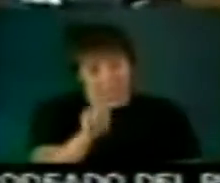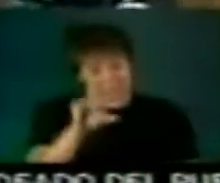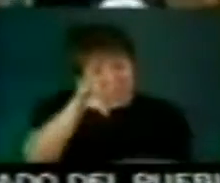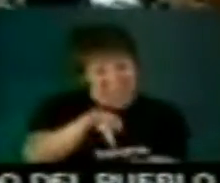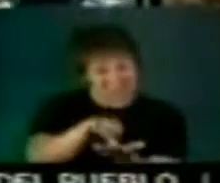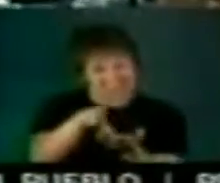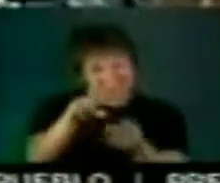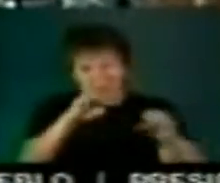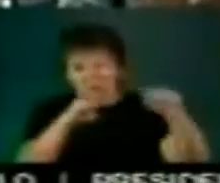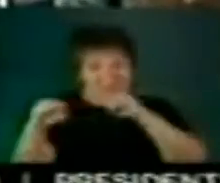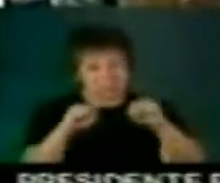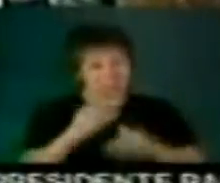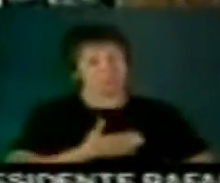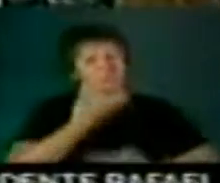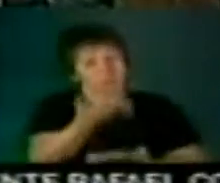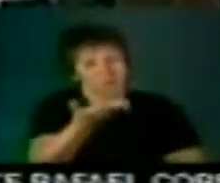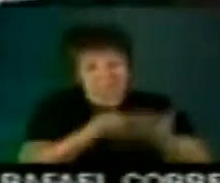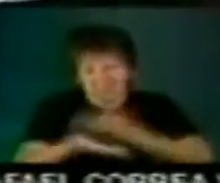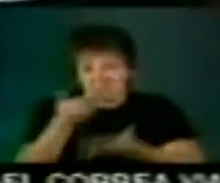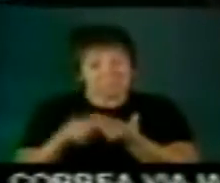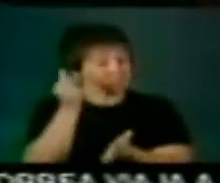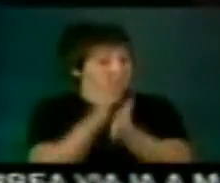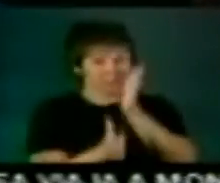y eficiencia solidaria.